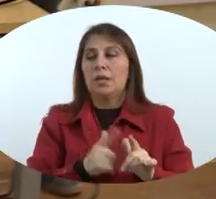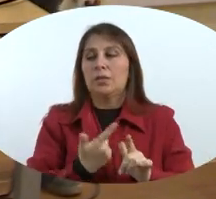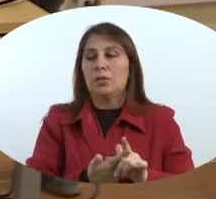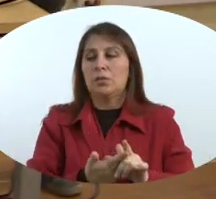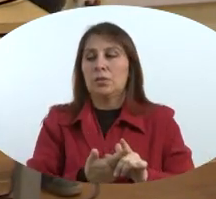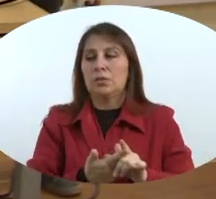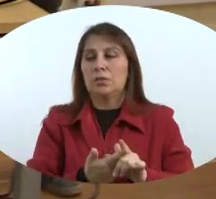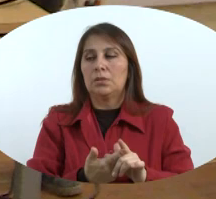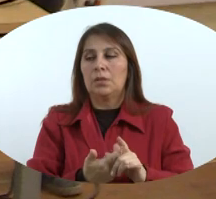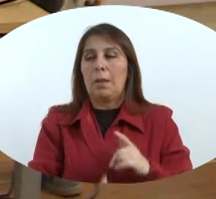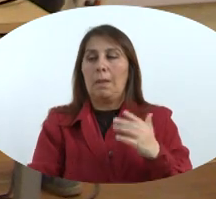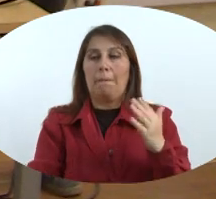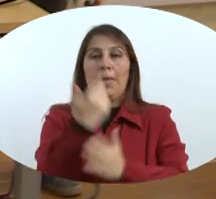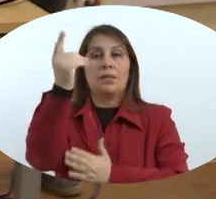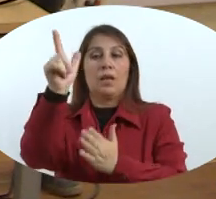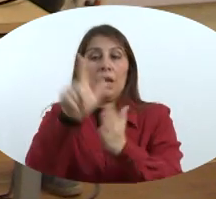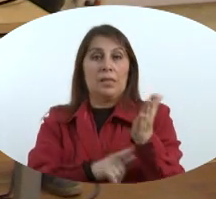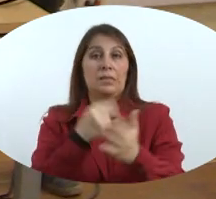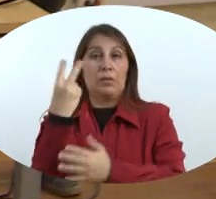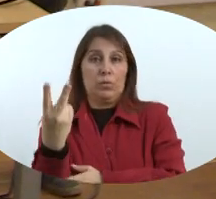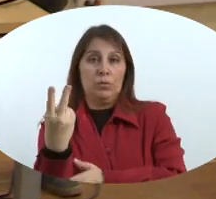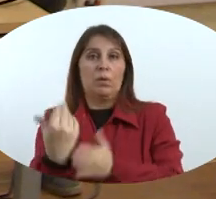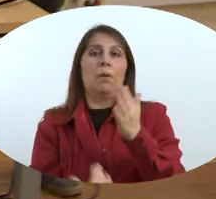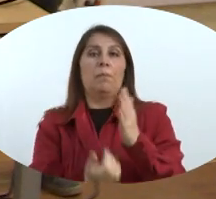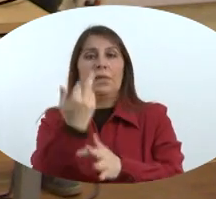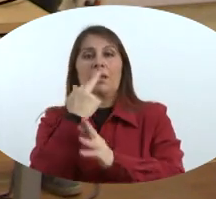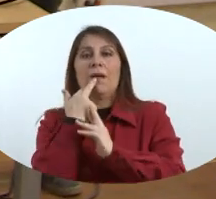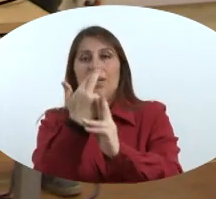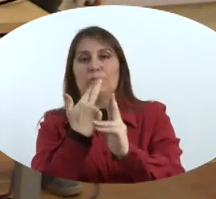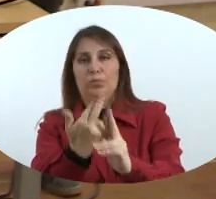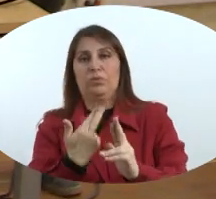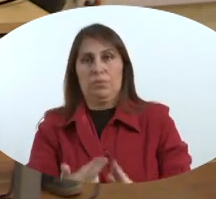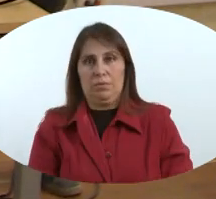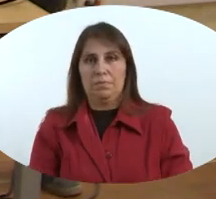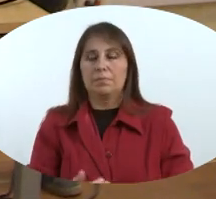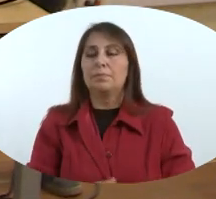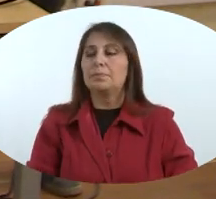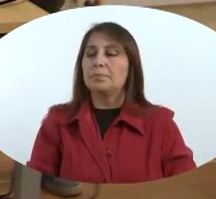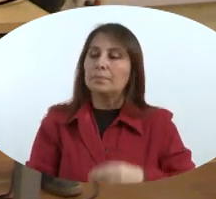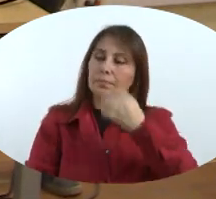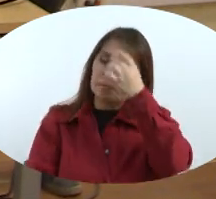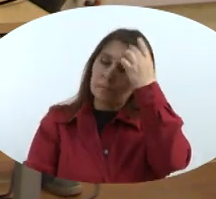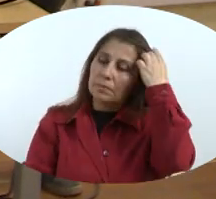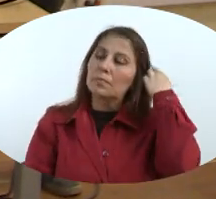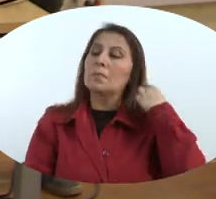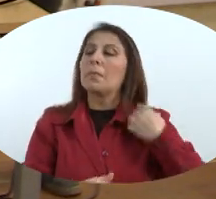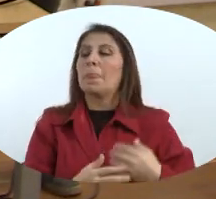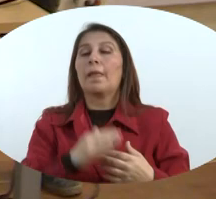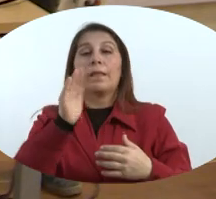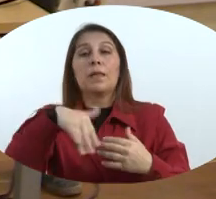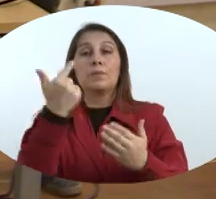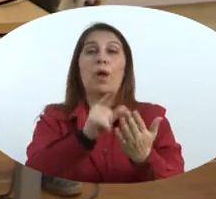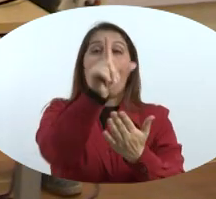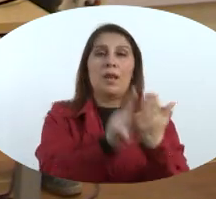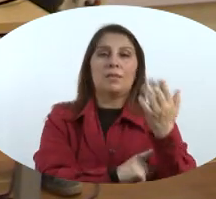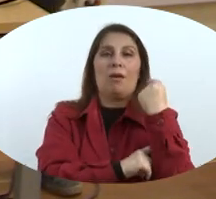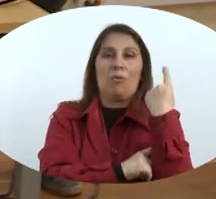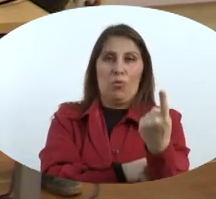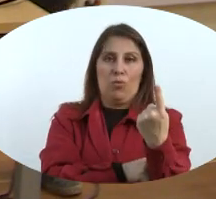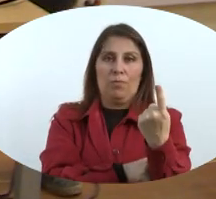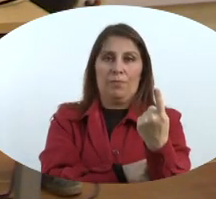de la presentación arrancaría la plancha número 2 con su con la pregunta que tiene específicamente para ellos luego